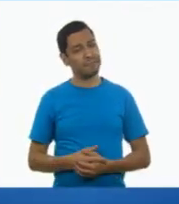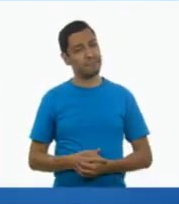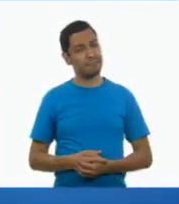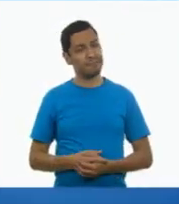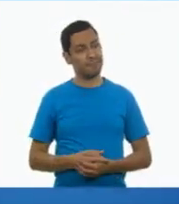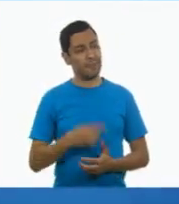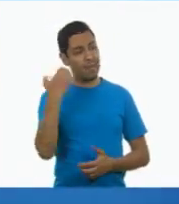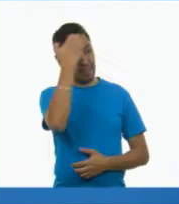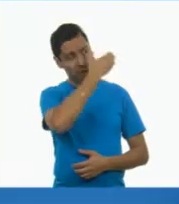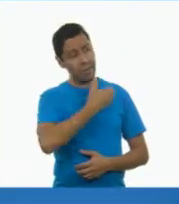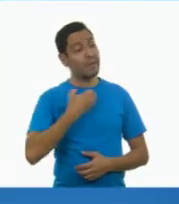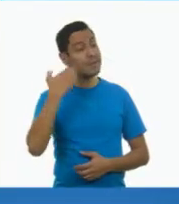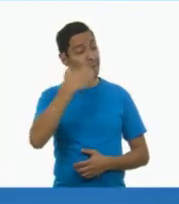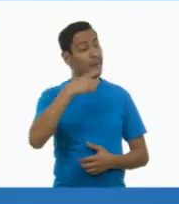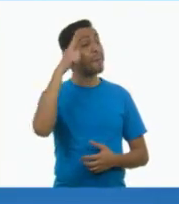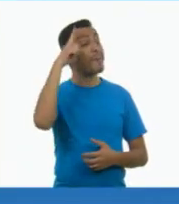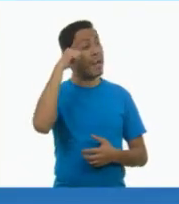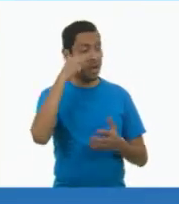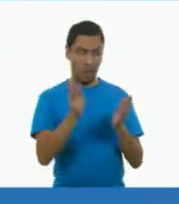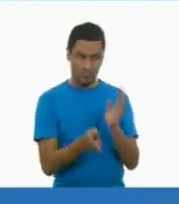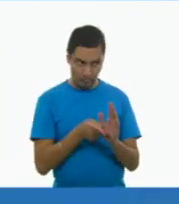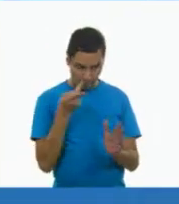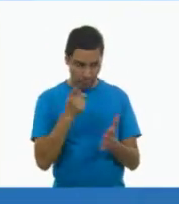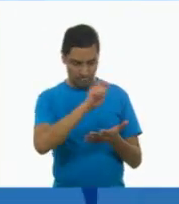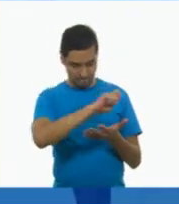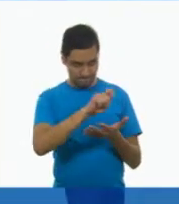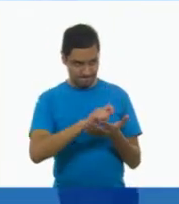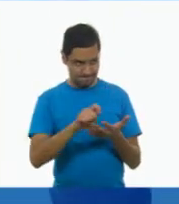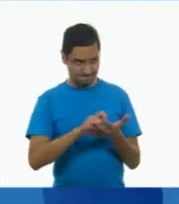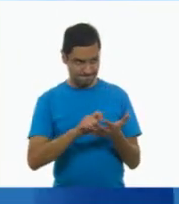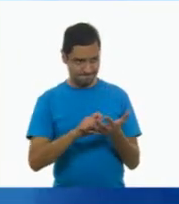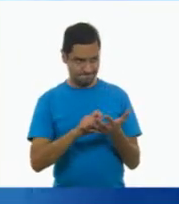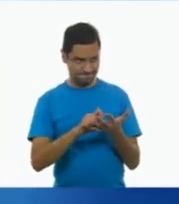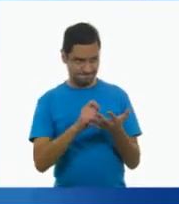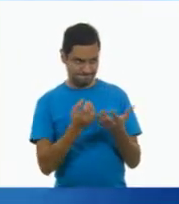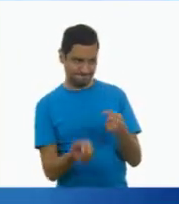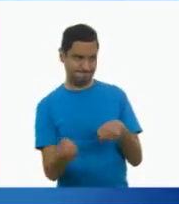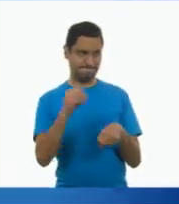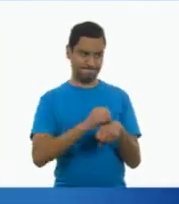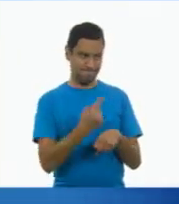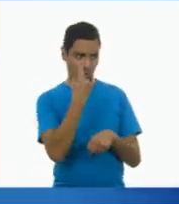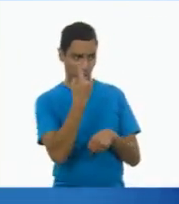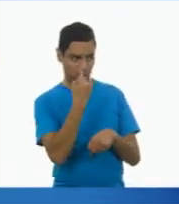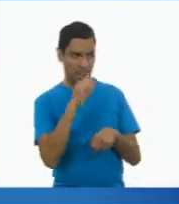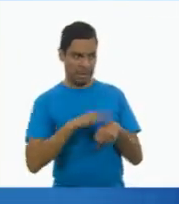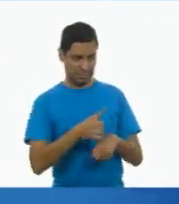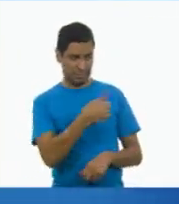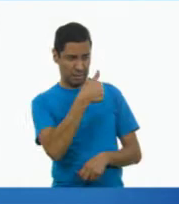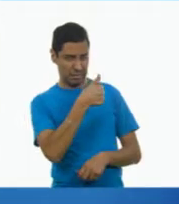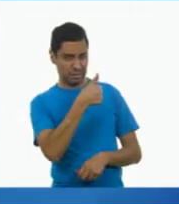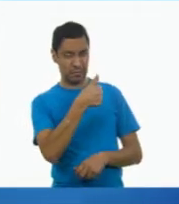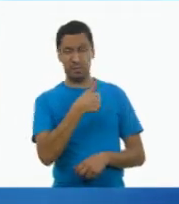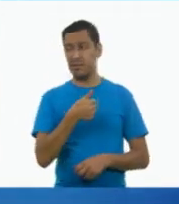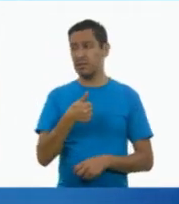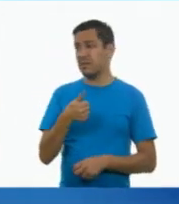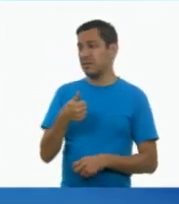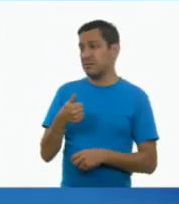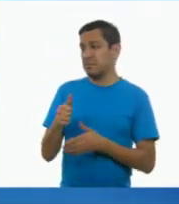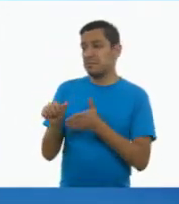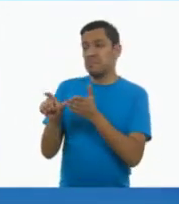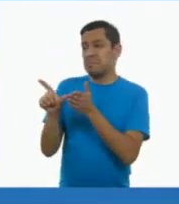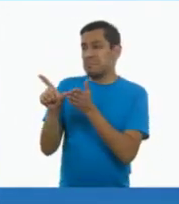Tráeme el examen resuelto para mañana y las tareas que te faltan y te subo un punto el mes que entra, ¿ok? Pero es que el mes que entra ya no